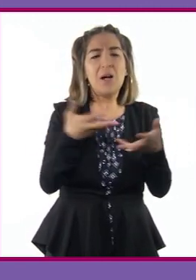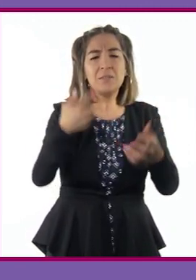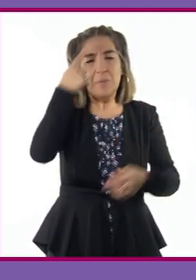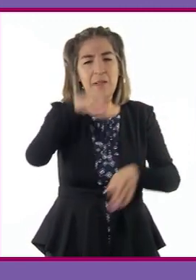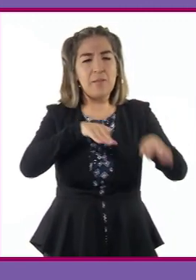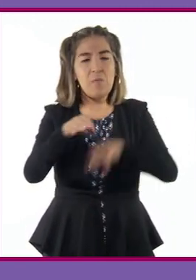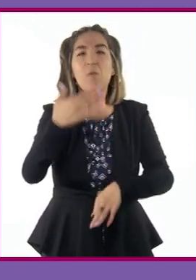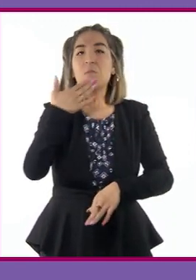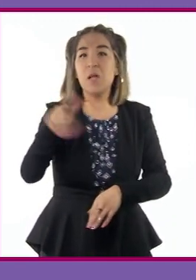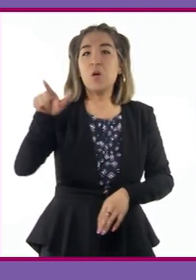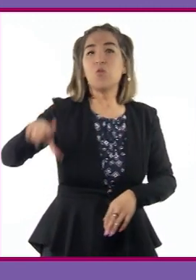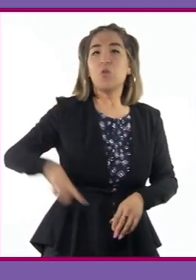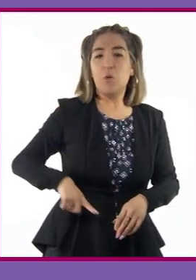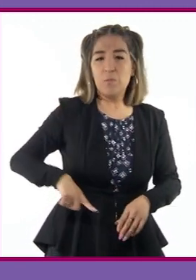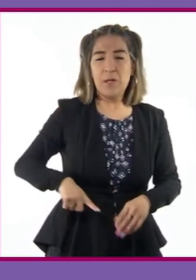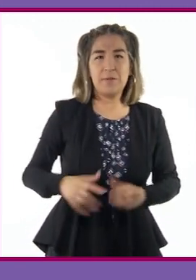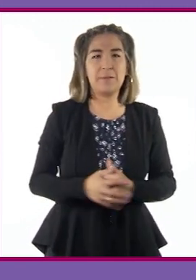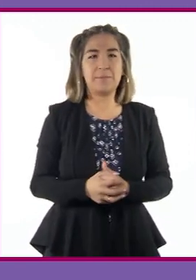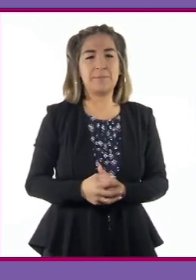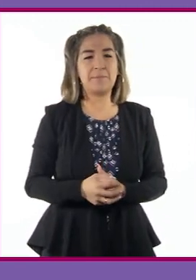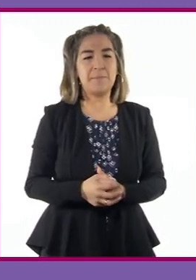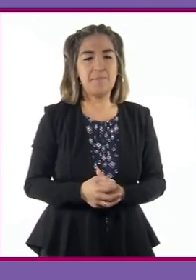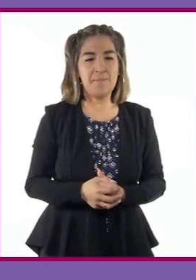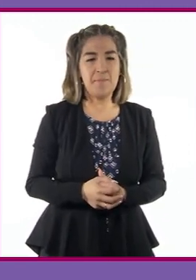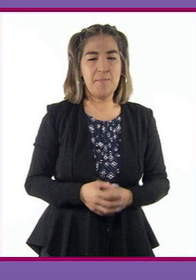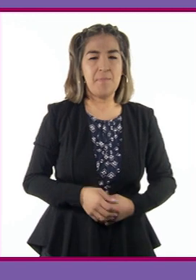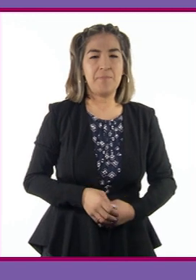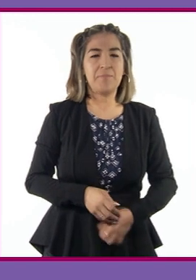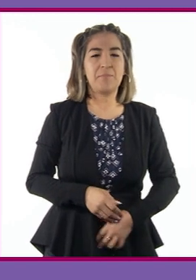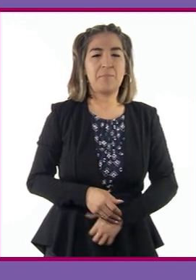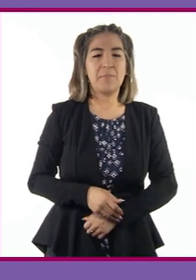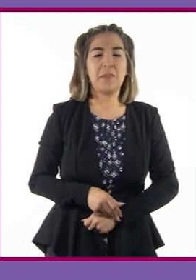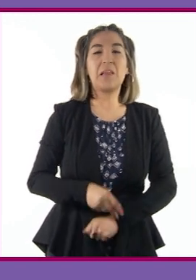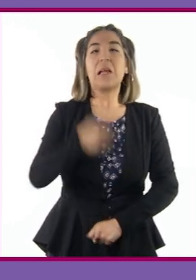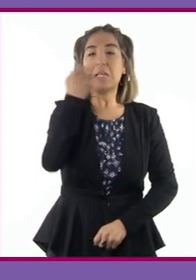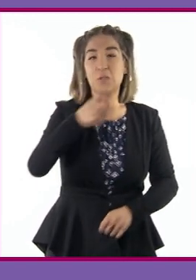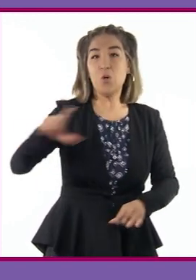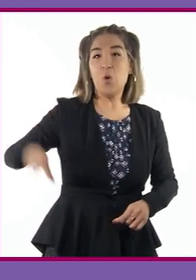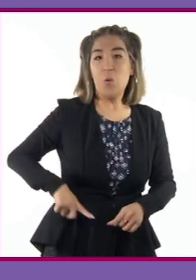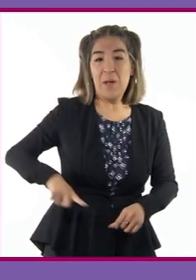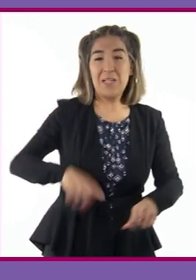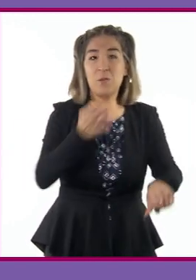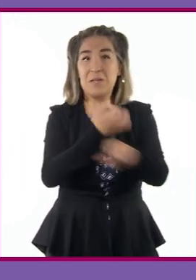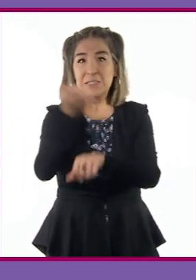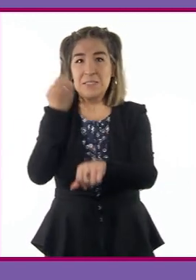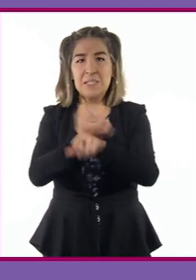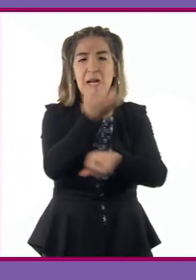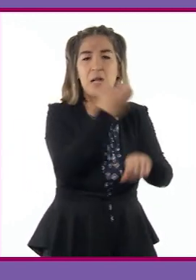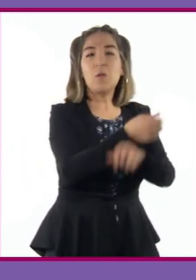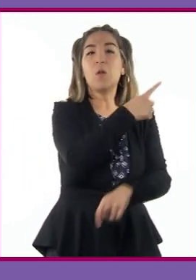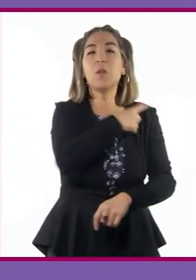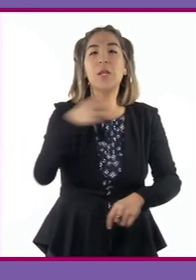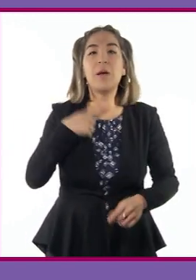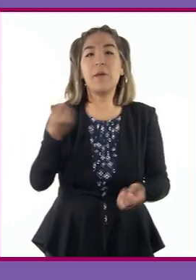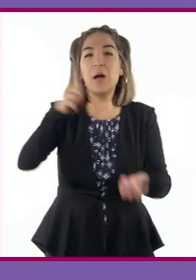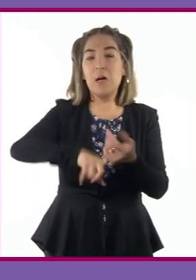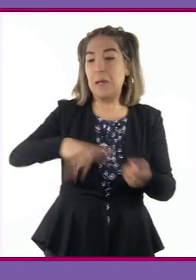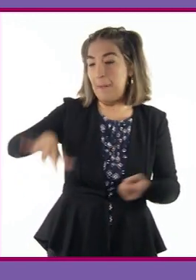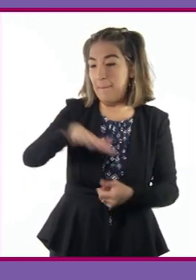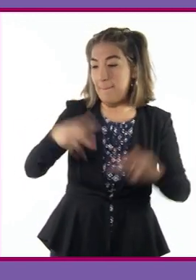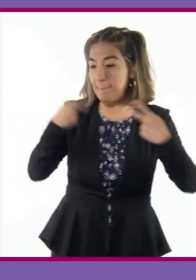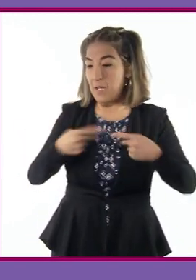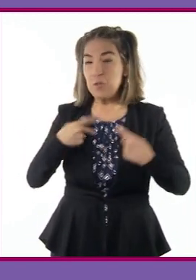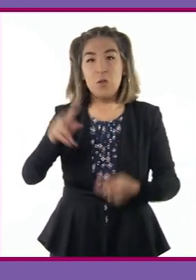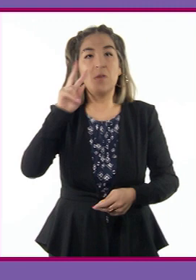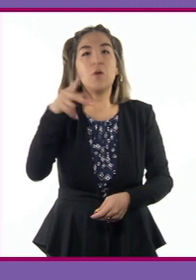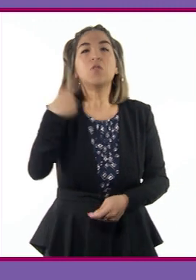funcionarios? El gobierno federal y los gobiernos estatales deben poner a disposición de la ciudadanía los